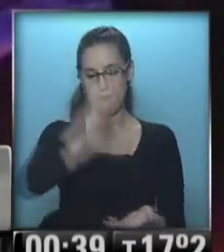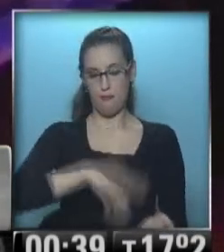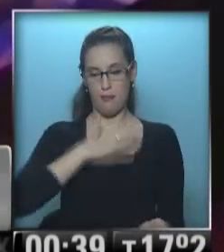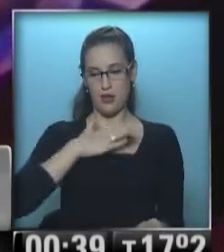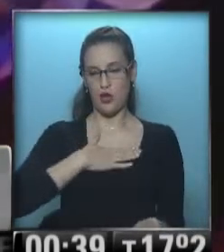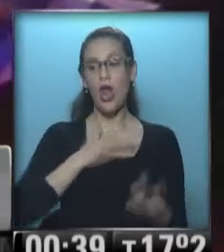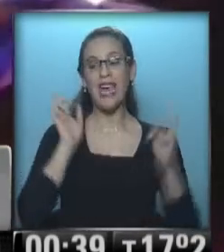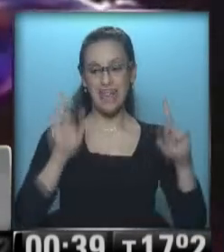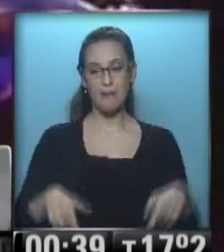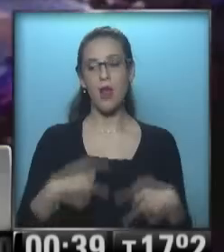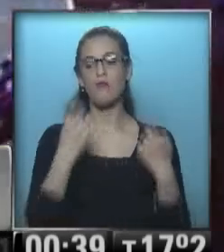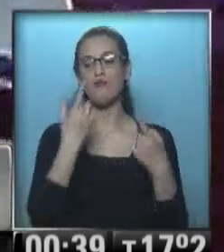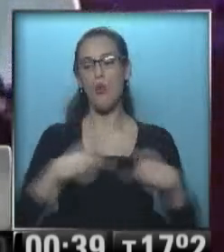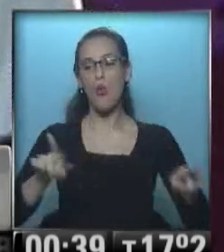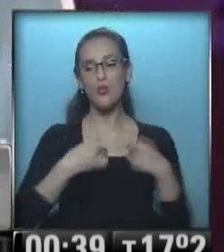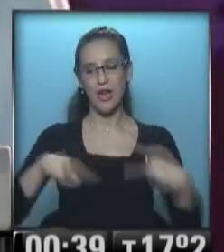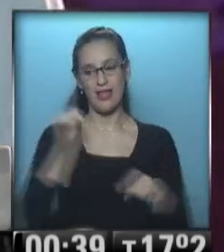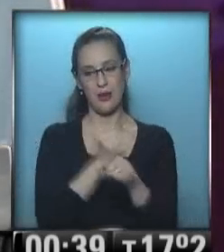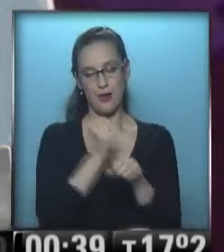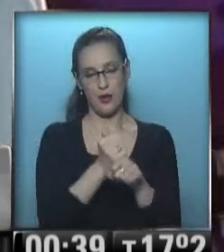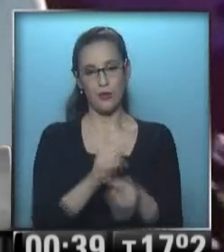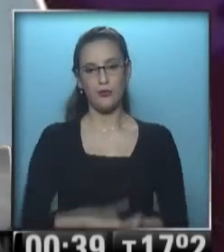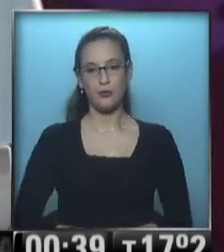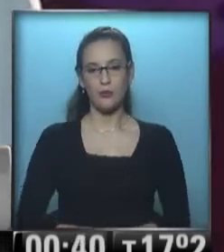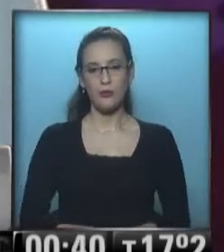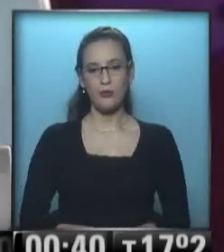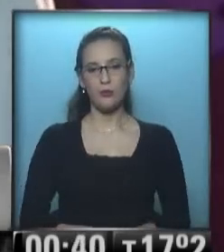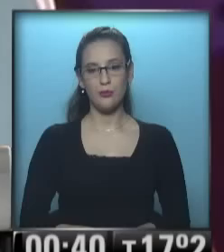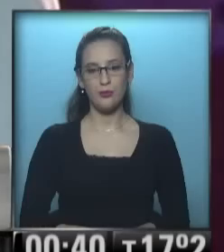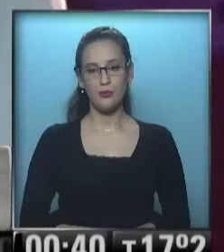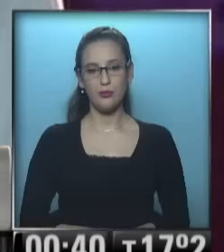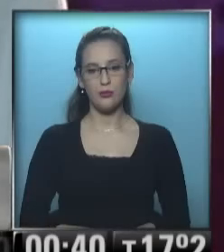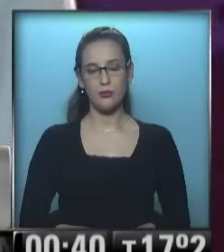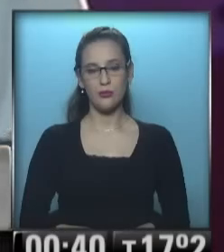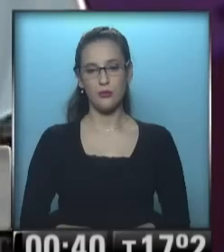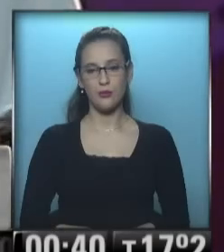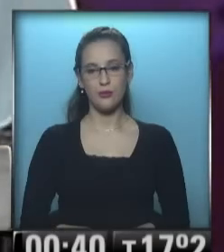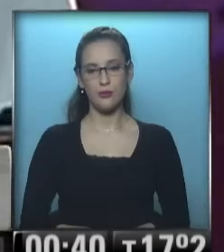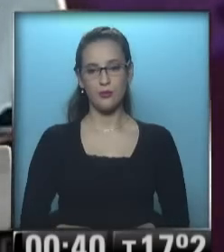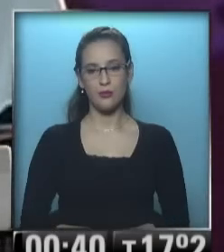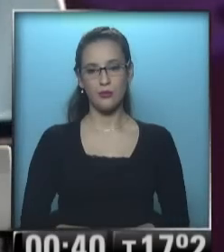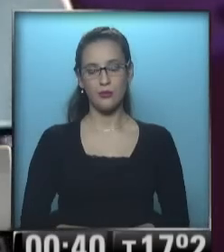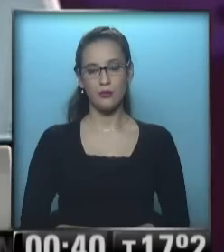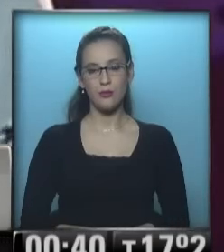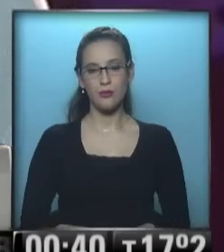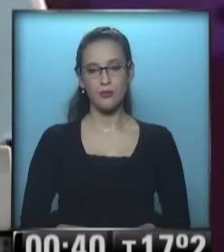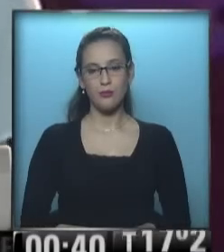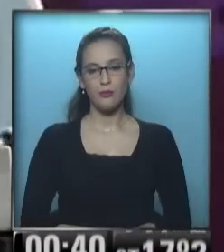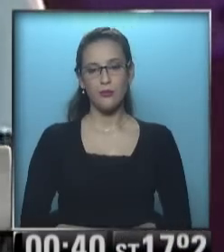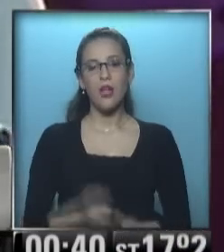se conocían como personas cercanas. La endija que por donde entra el sol en una